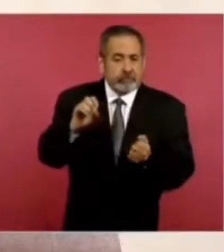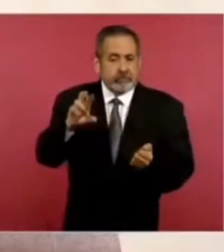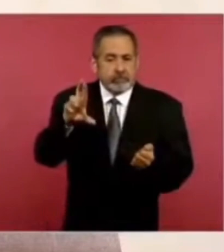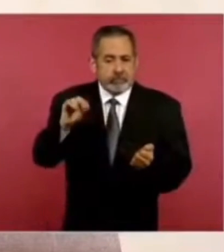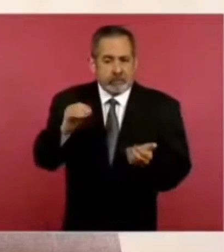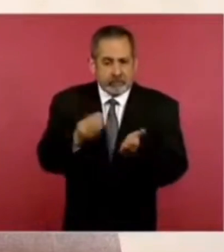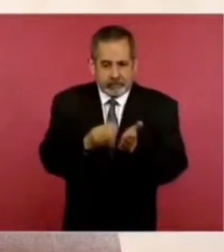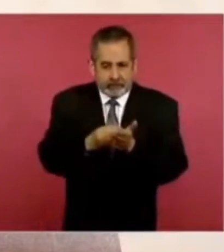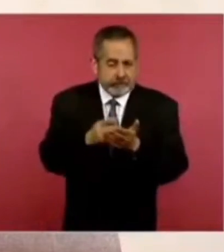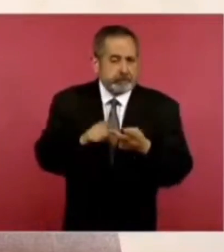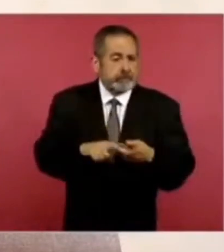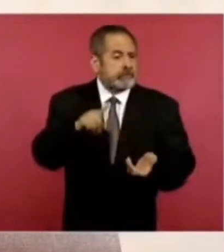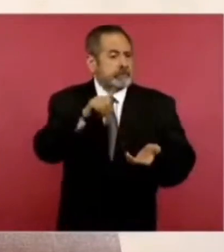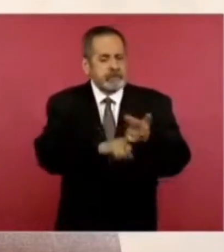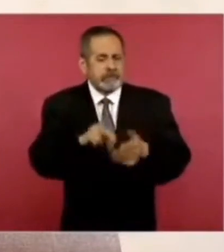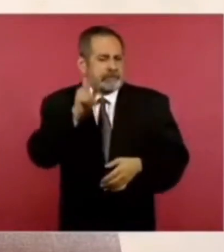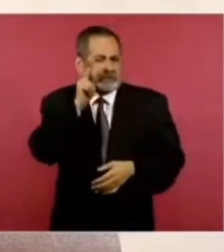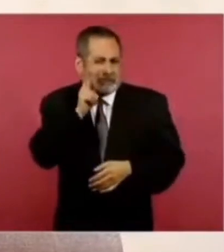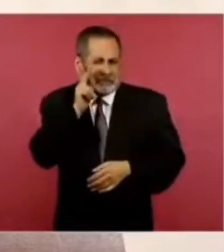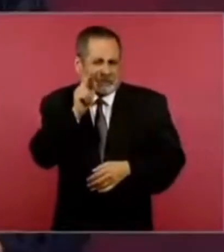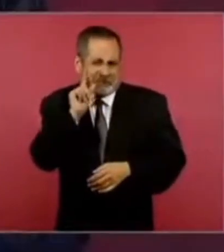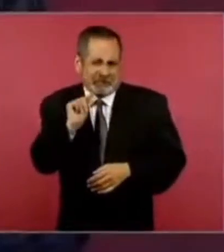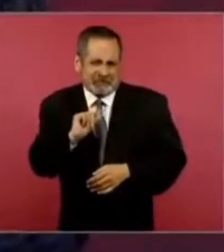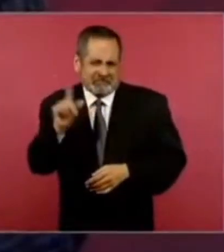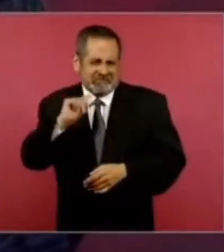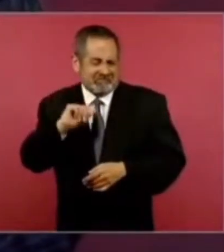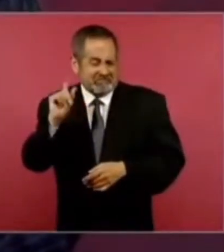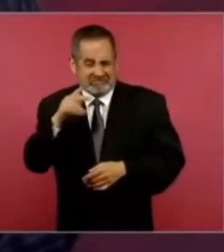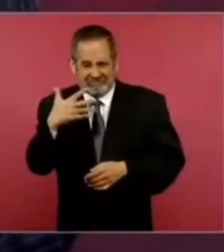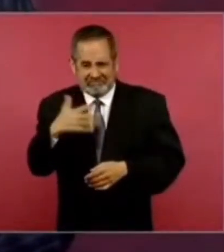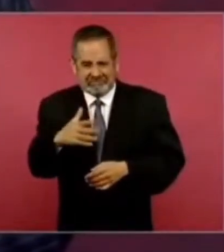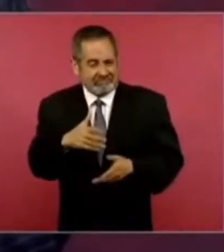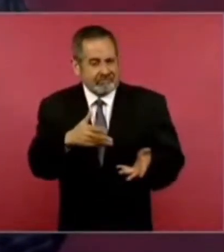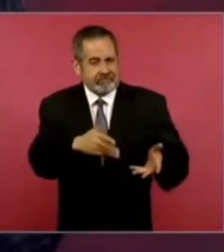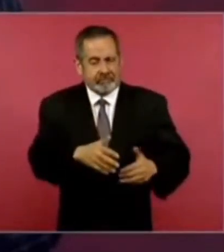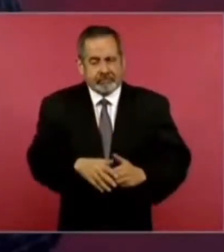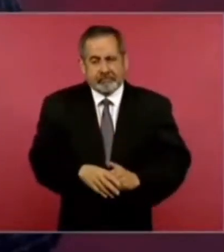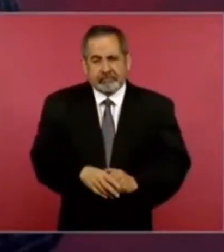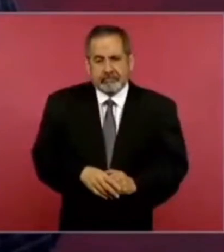como el de la carretera Acapulco,